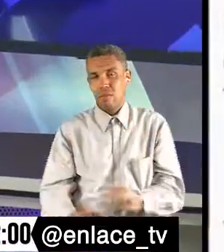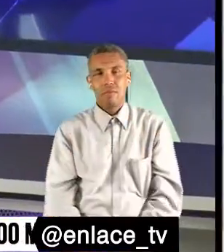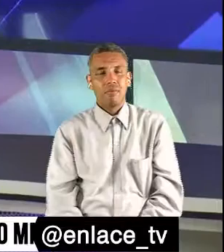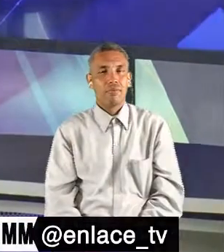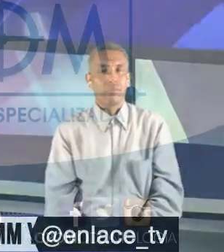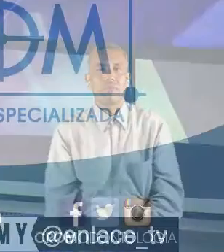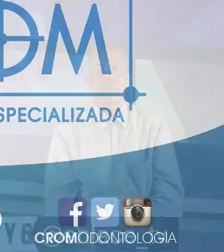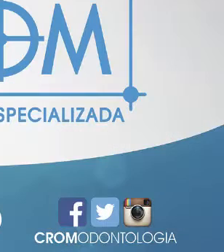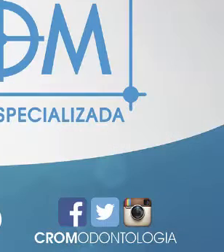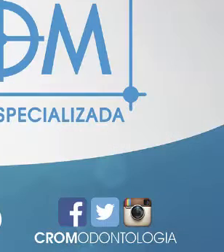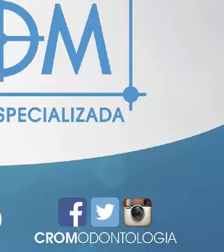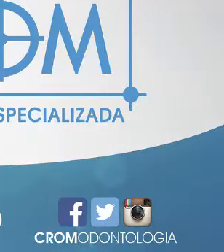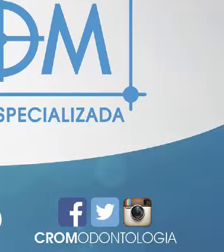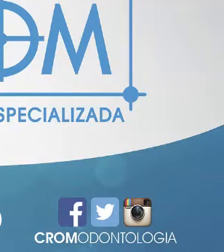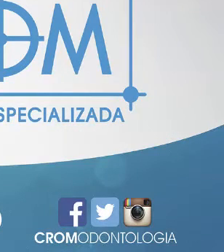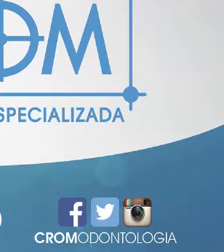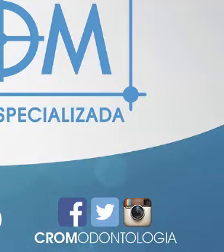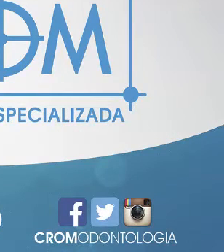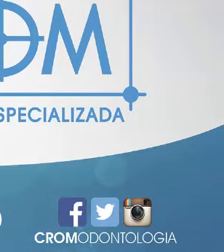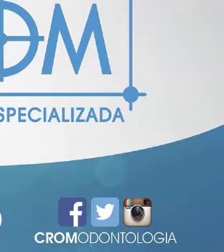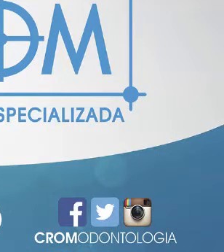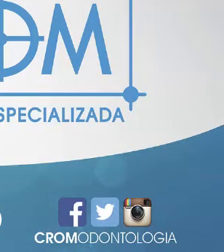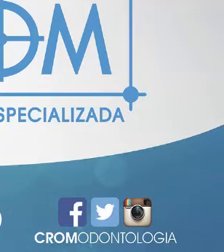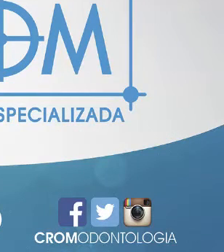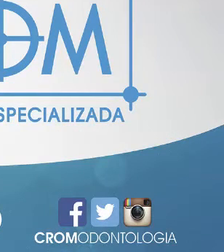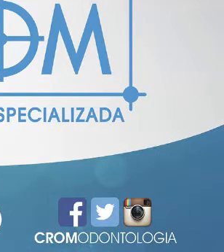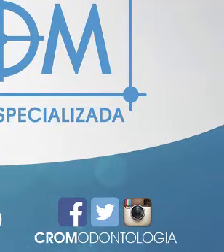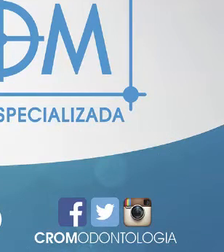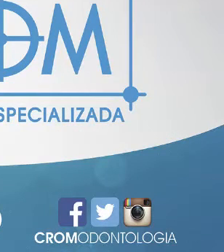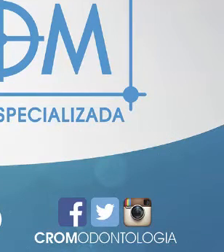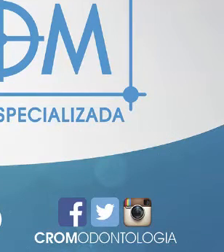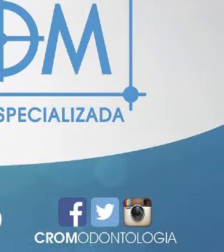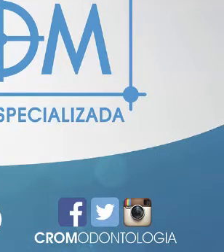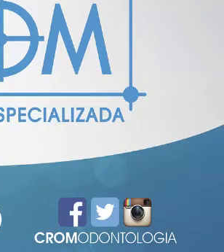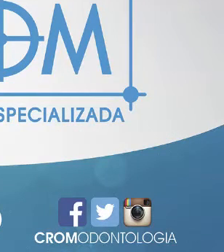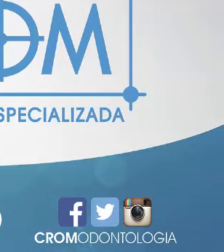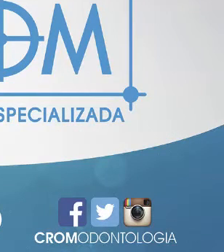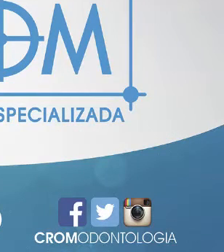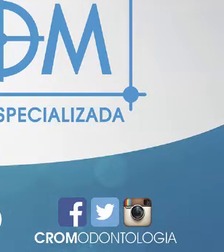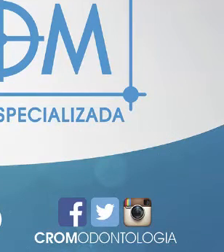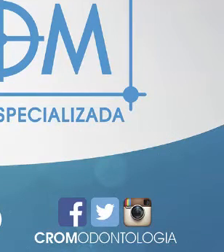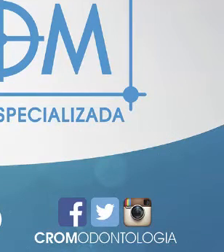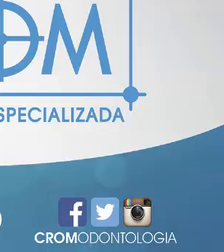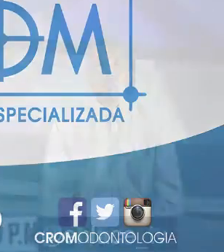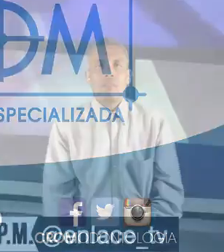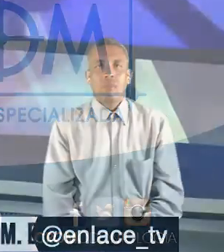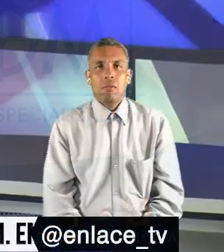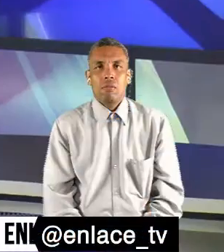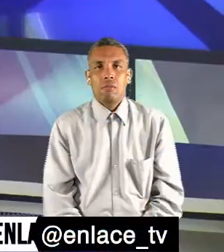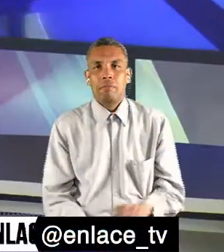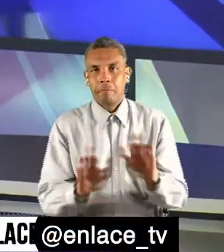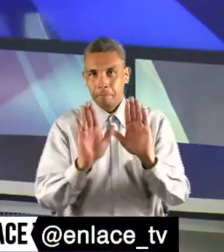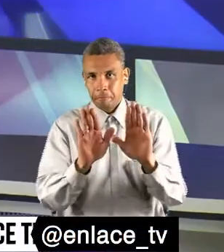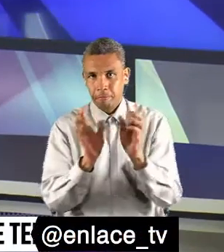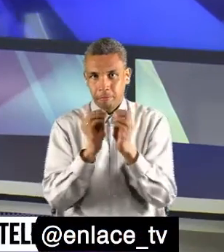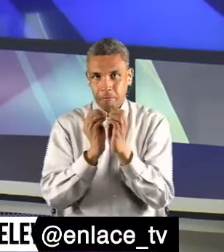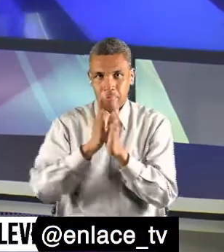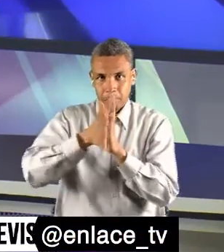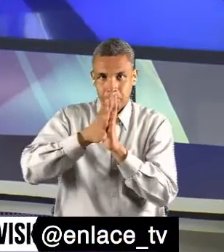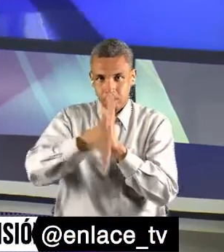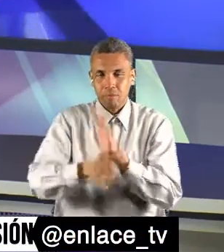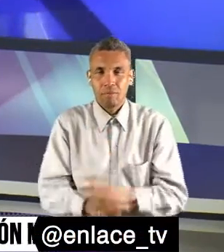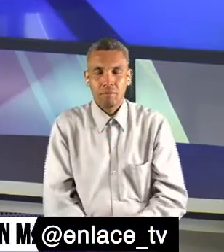al mal tiempo, buena cara. Desde 1994, Chrome es la sonrisa de Barranca Bermeja. Hacemos una pausa y ya regresamos con